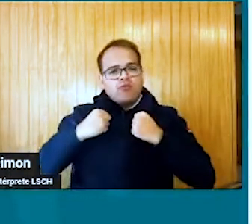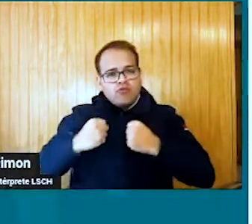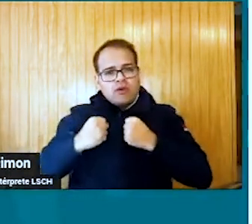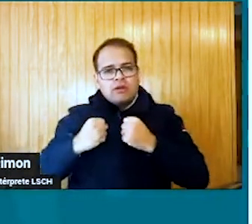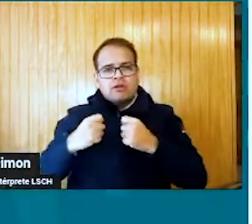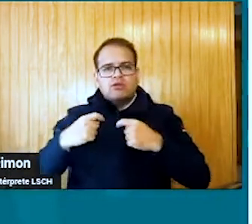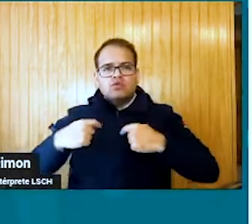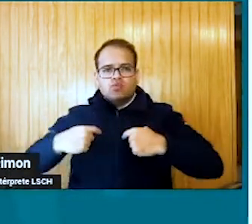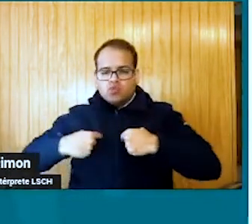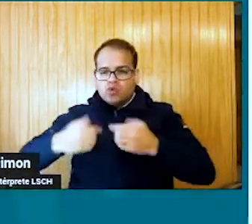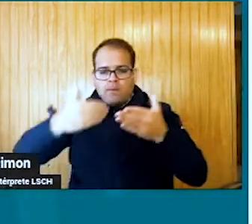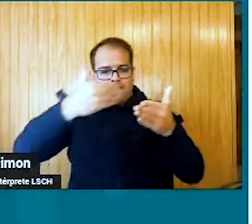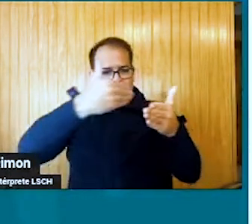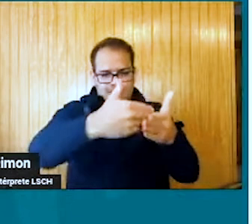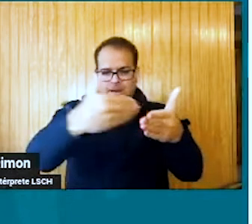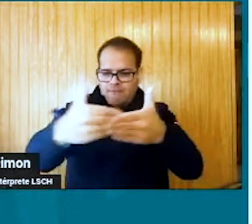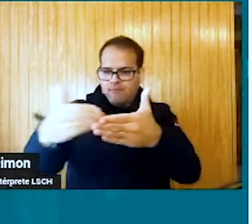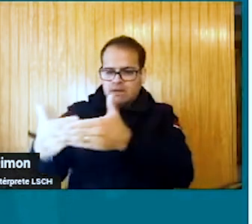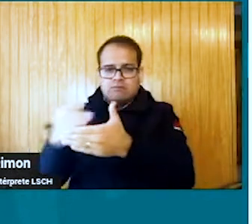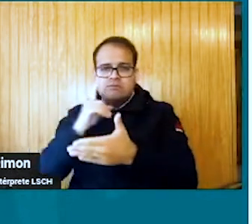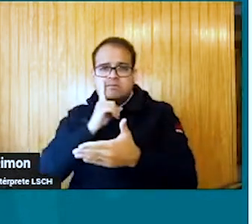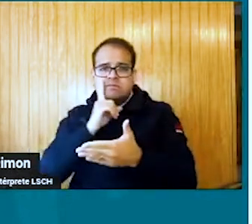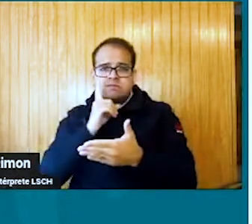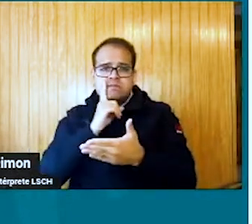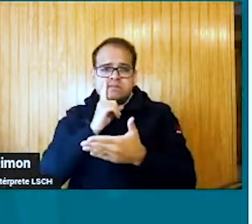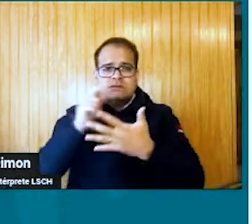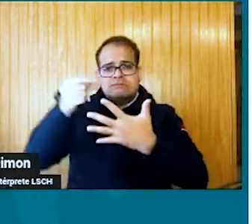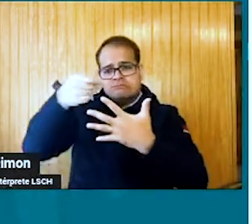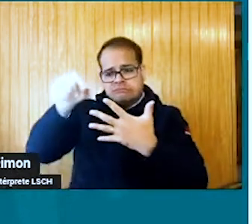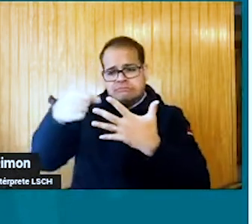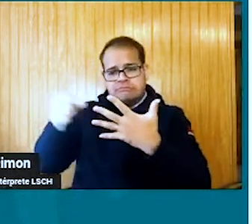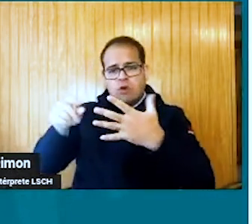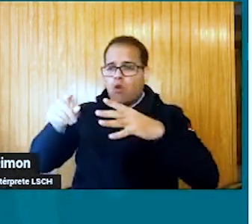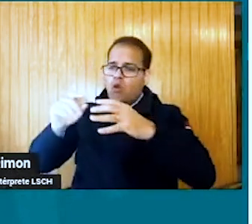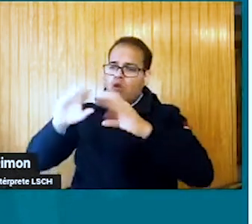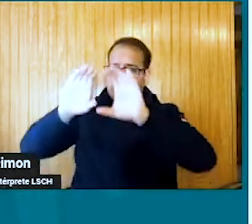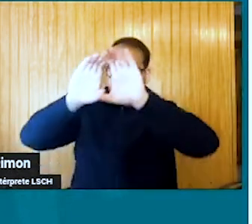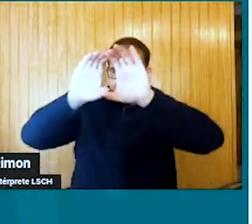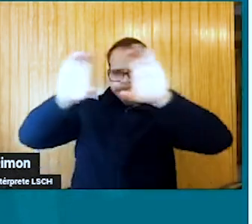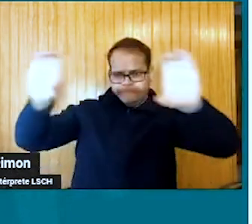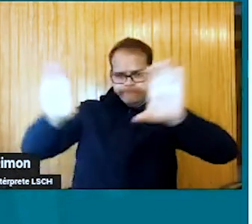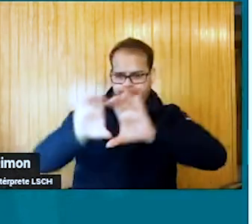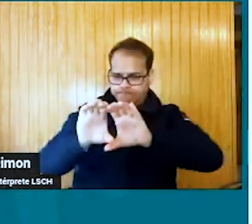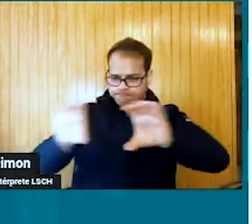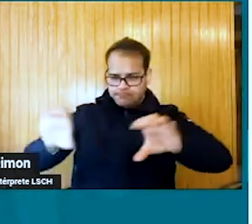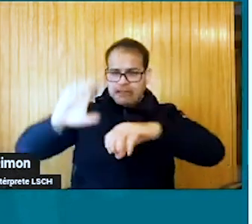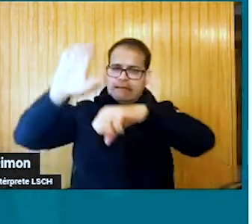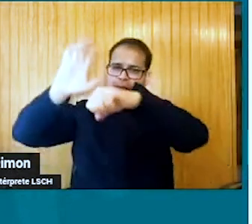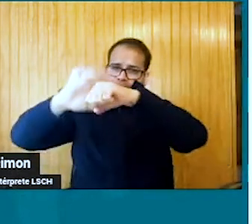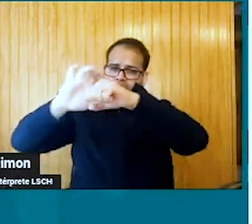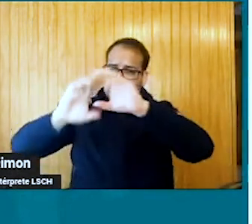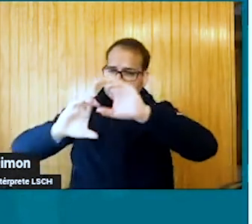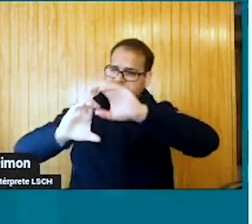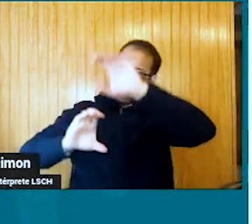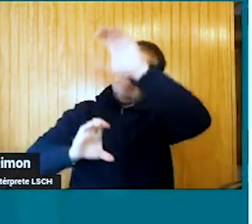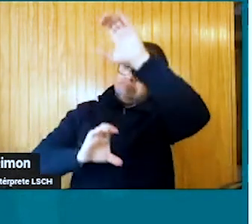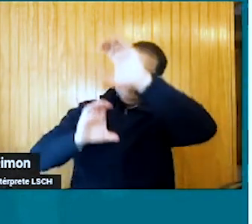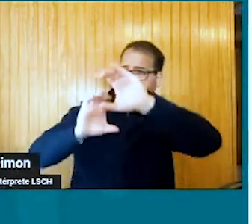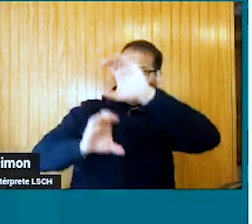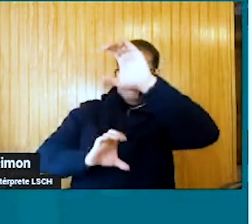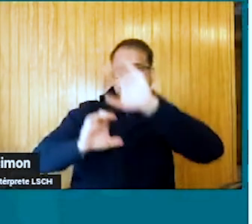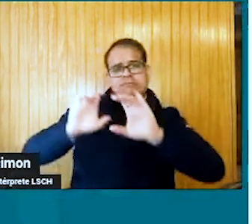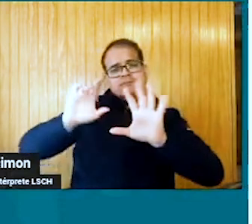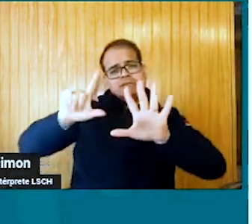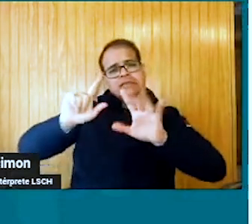cortavientos, ¿ah? La capa de inversión térmica, a qué altura está. Si la tenemos a 7 metros, la